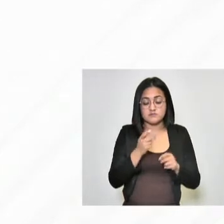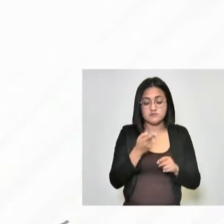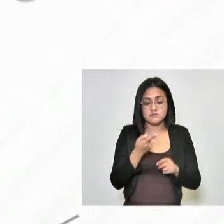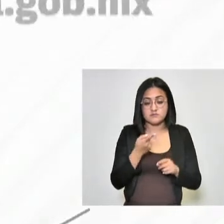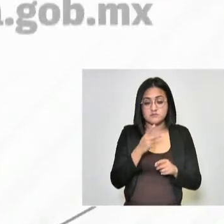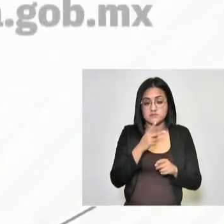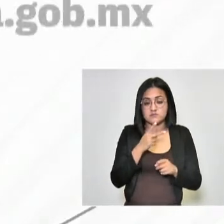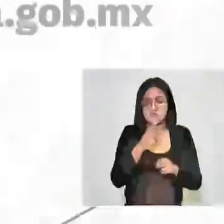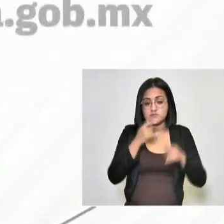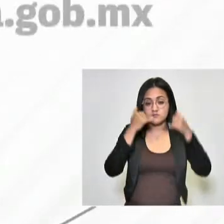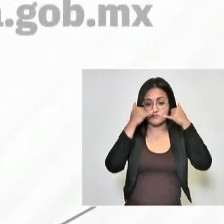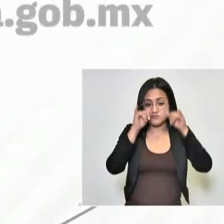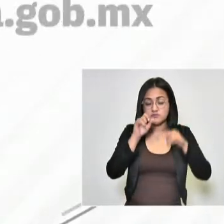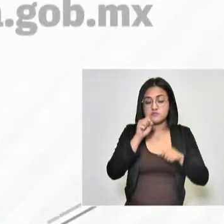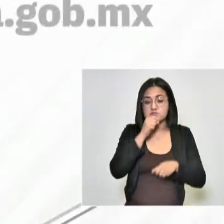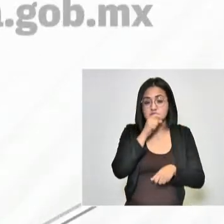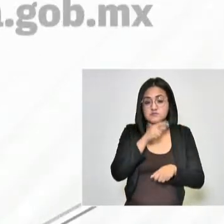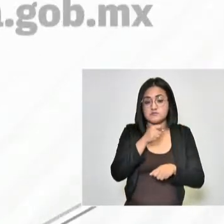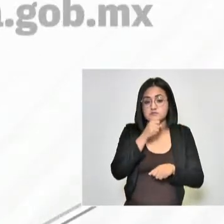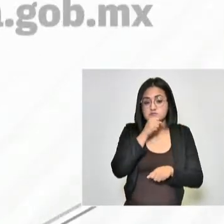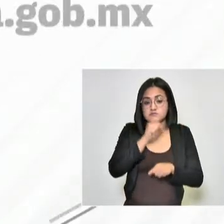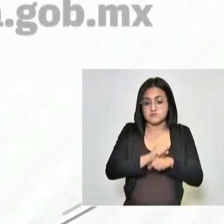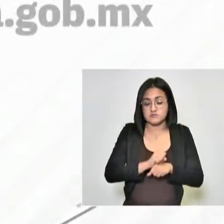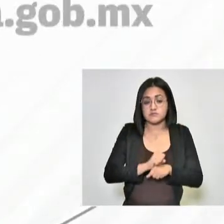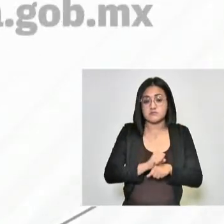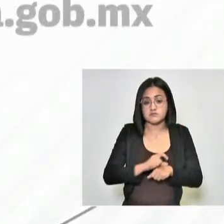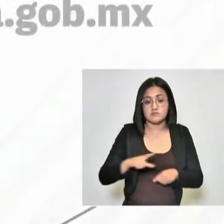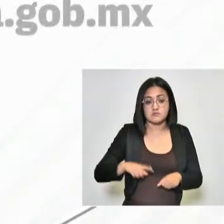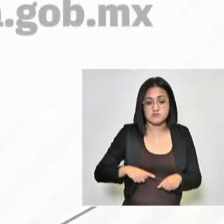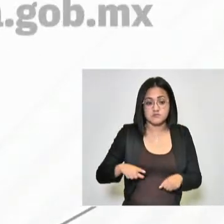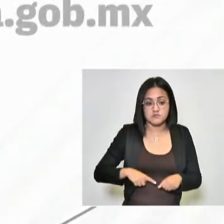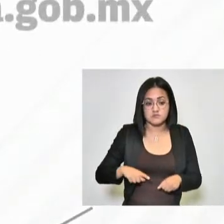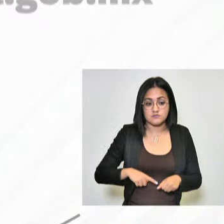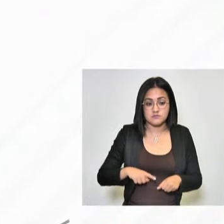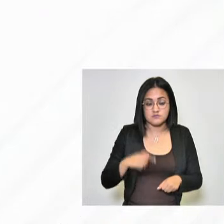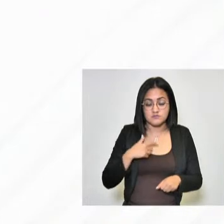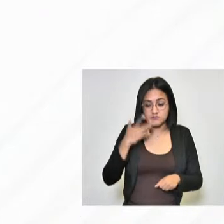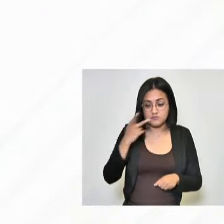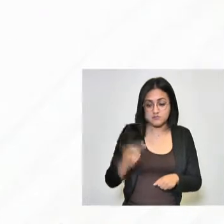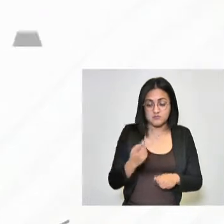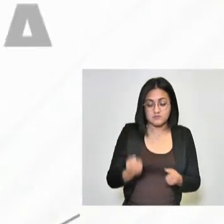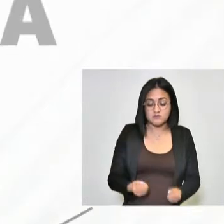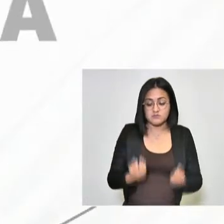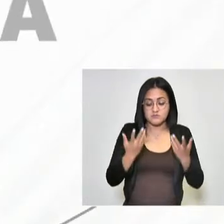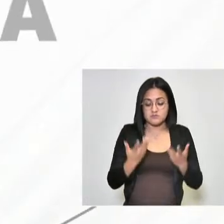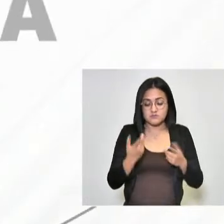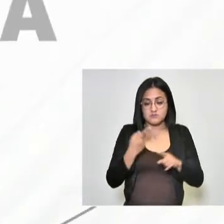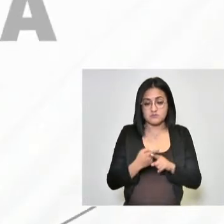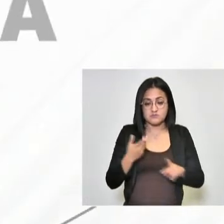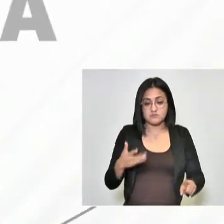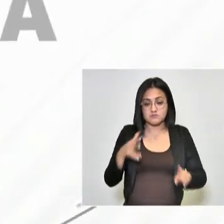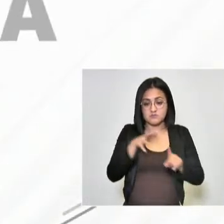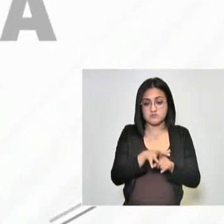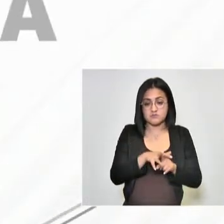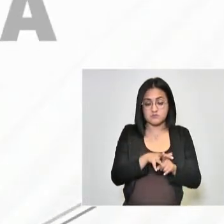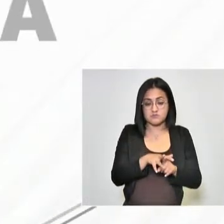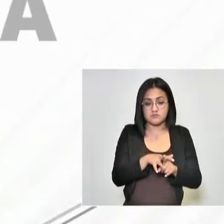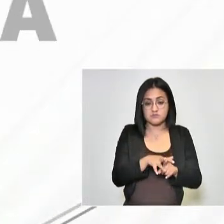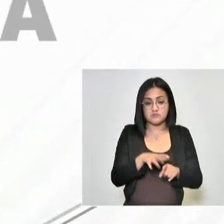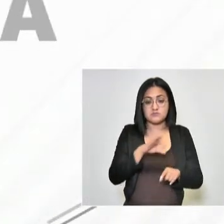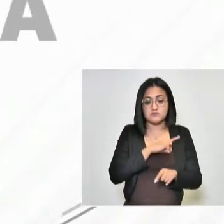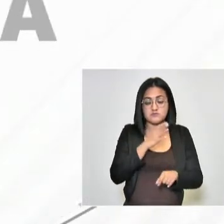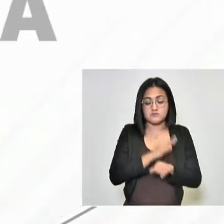Gobernador, en este sentido, o a la secretaria de Gobernación, por favor, pues preguntarle cuántos casos de intentos de linchamiento